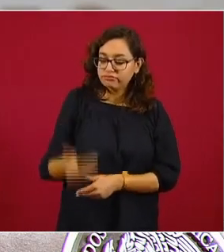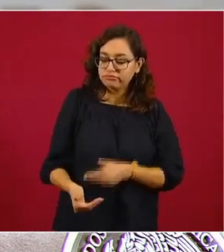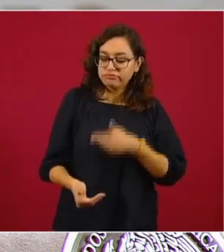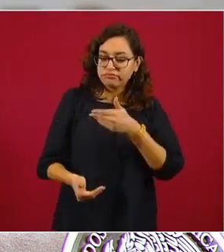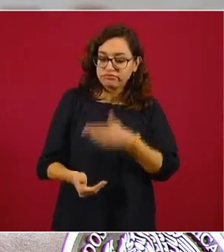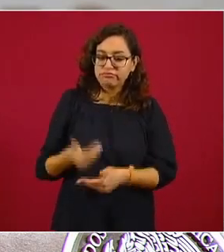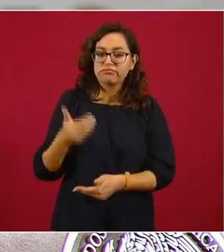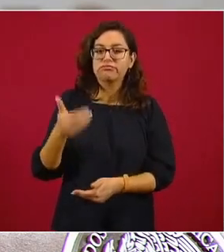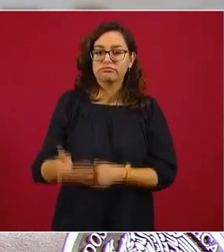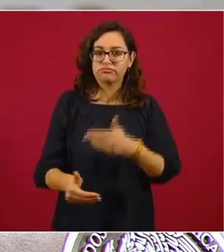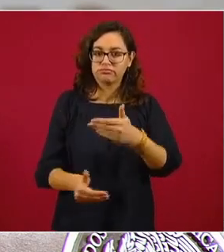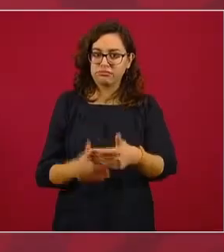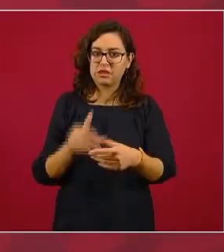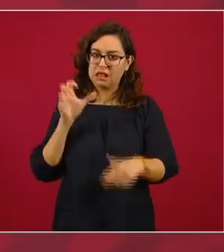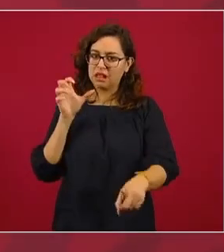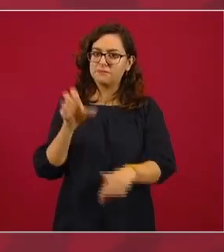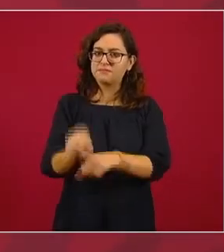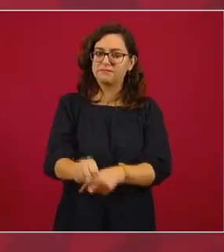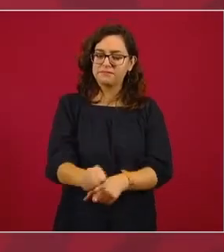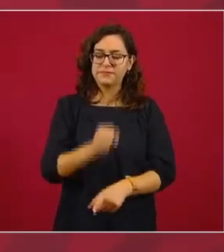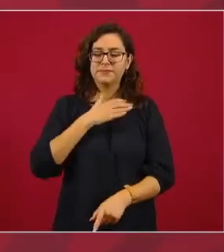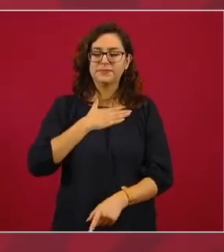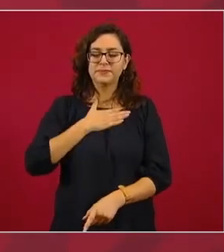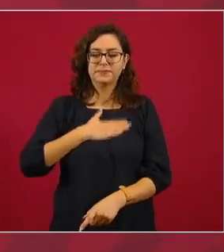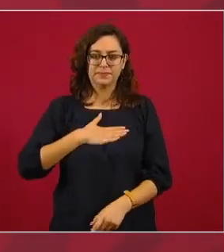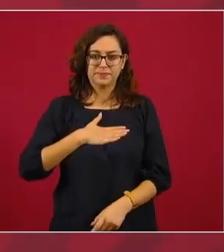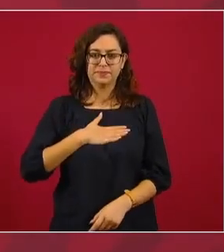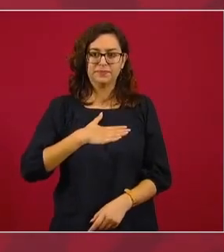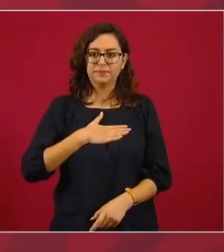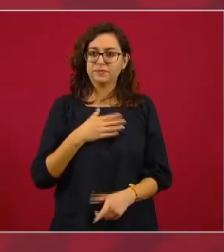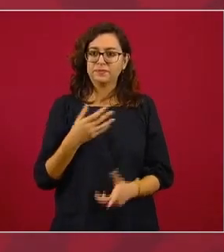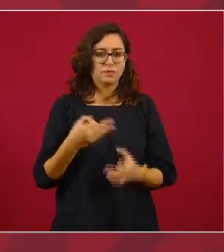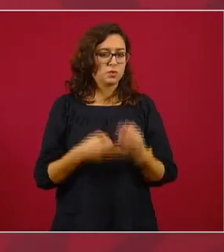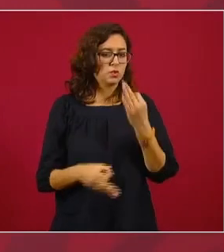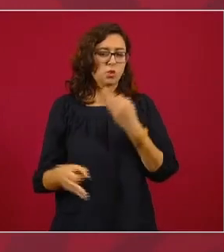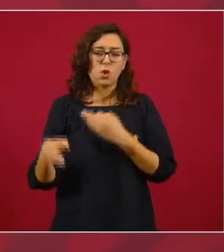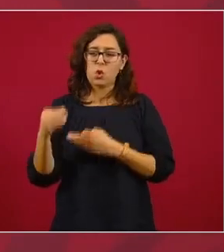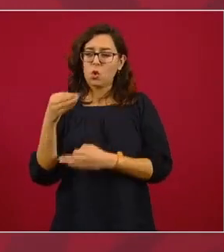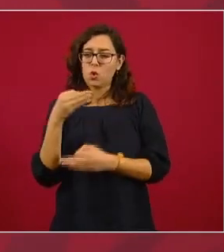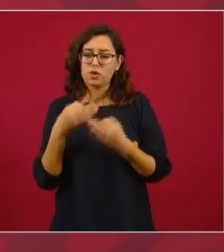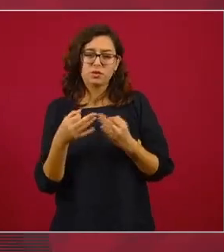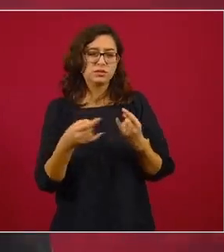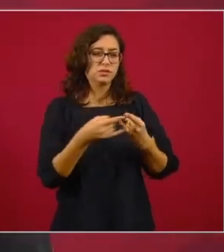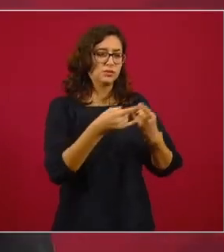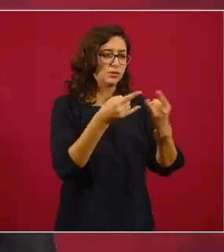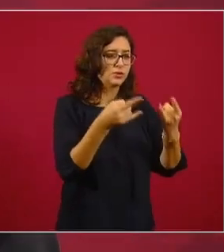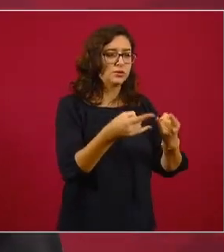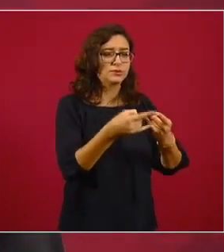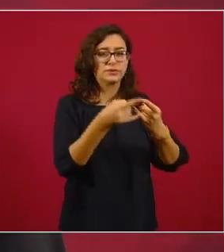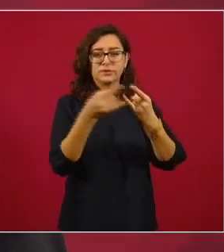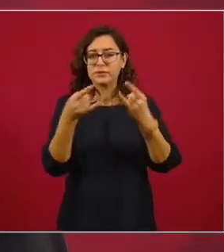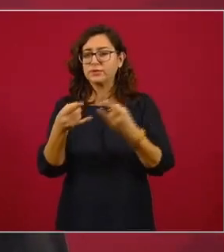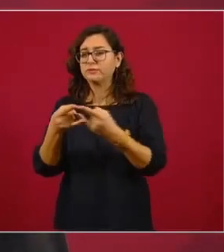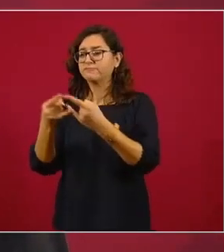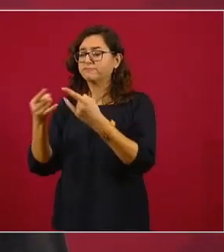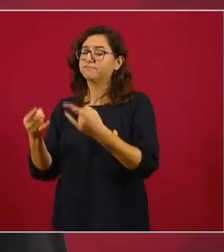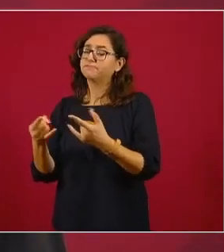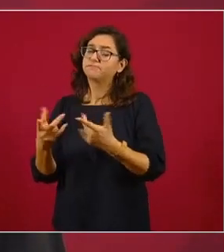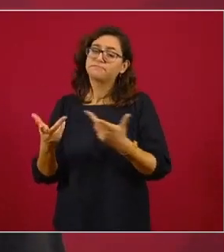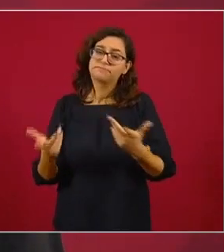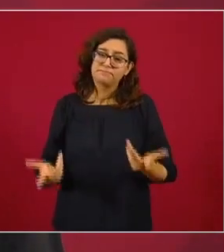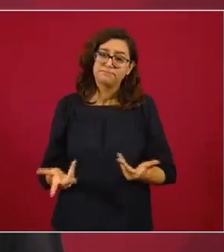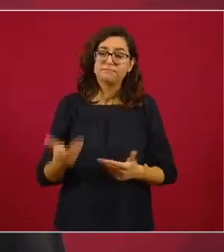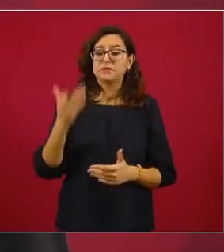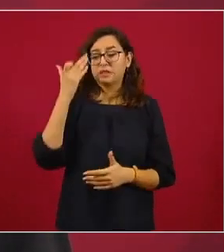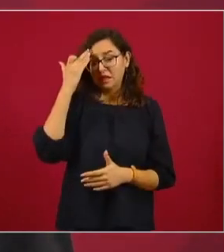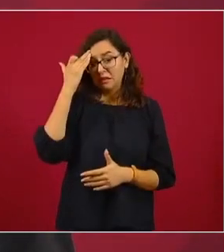hacer justicia en todos los casos. Nos va a llevar tiempo, pero